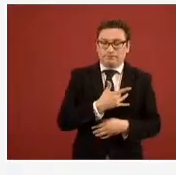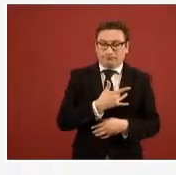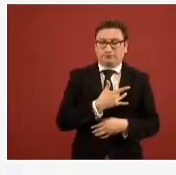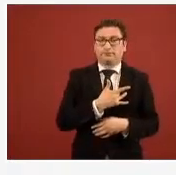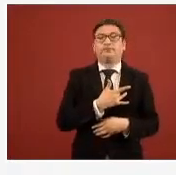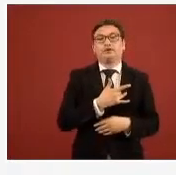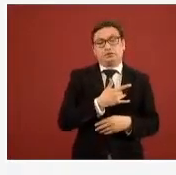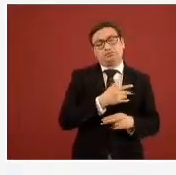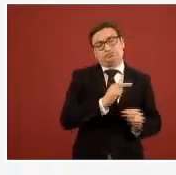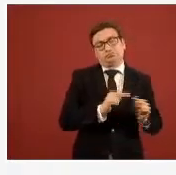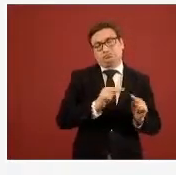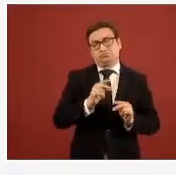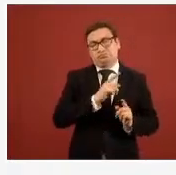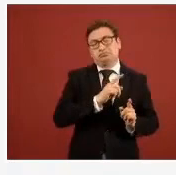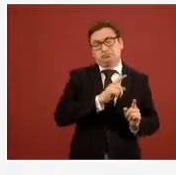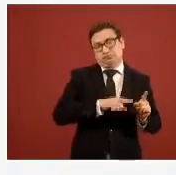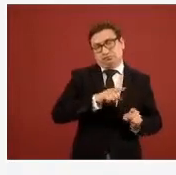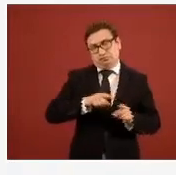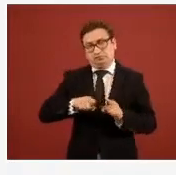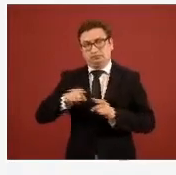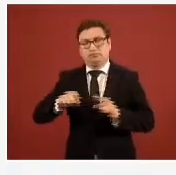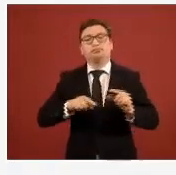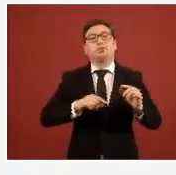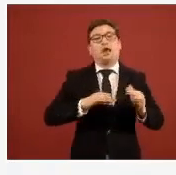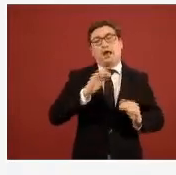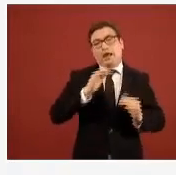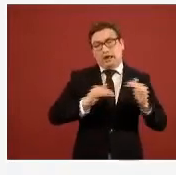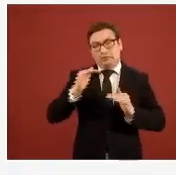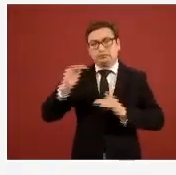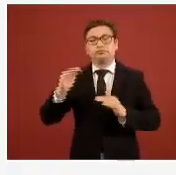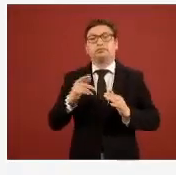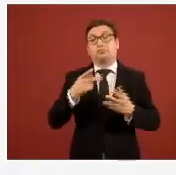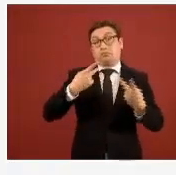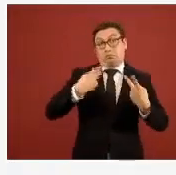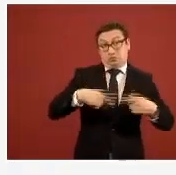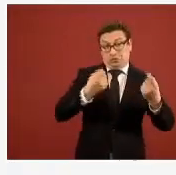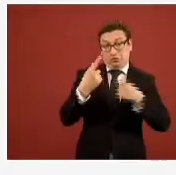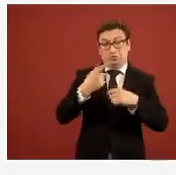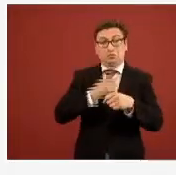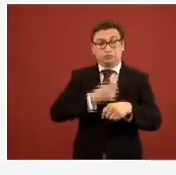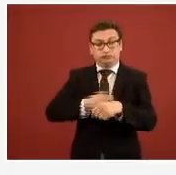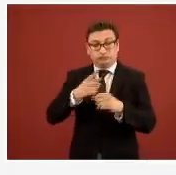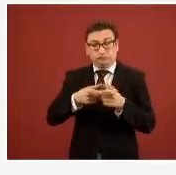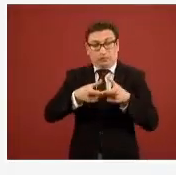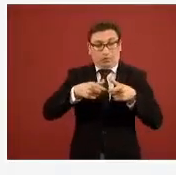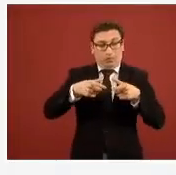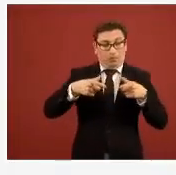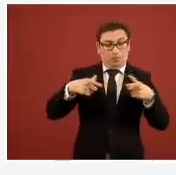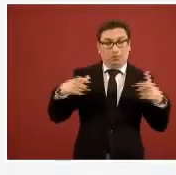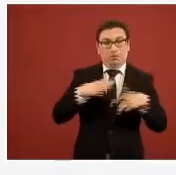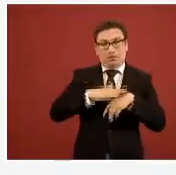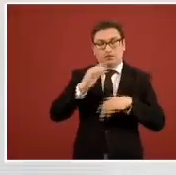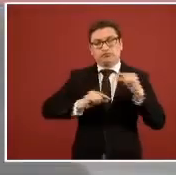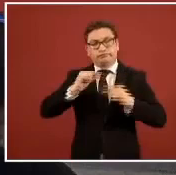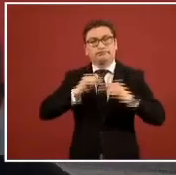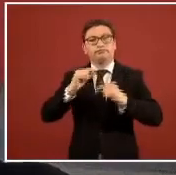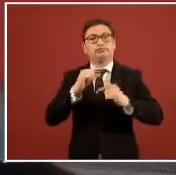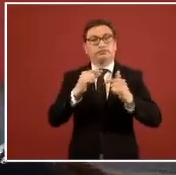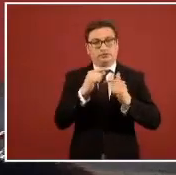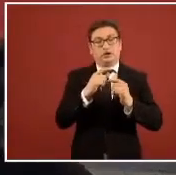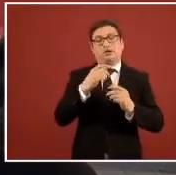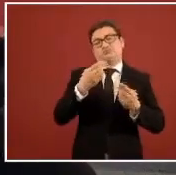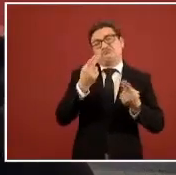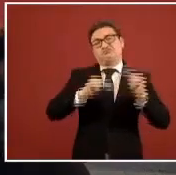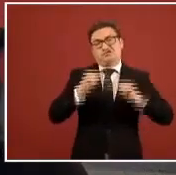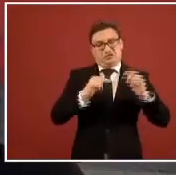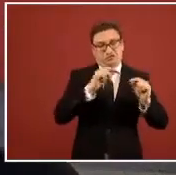casos. Lógicamente, en la medida que se han ido incrementando las personas que han enfermado, podremos ver también que esta tendencia ascendente,